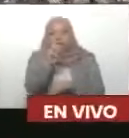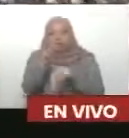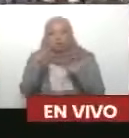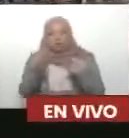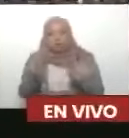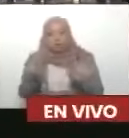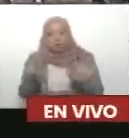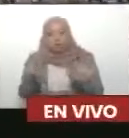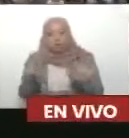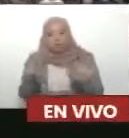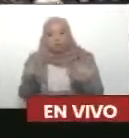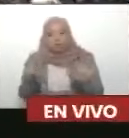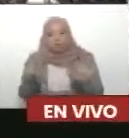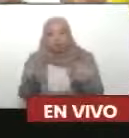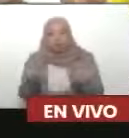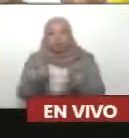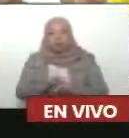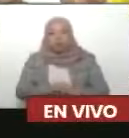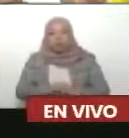2406. ¿Ah?